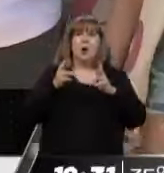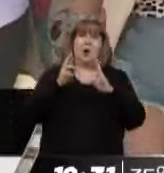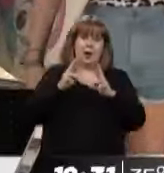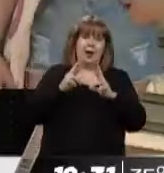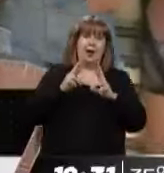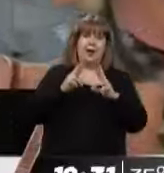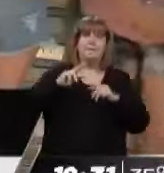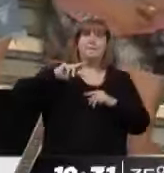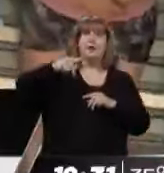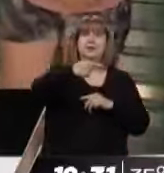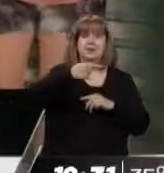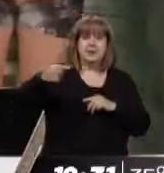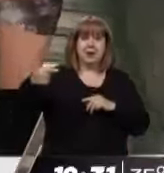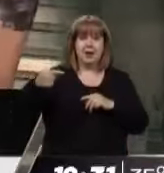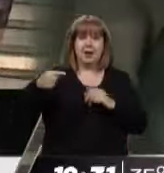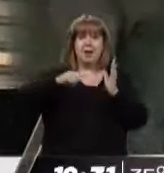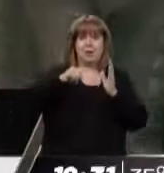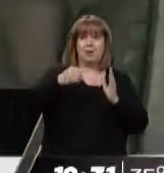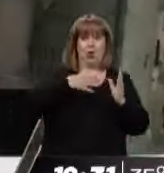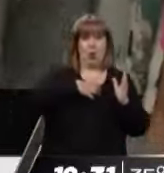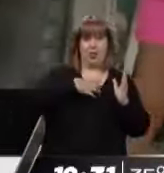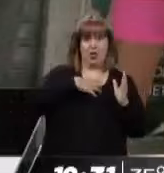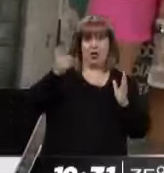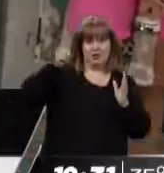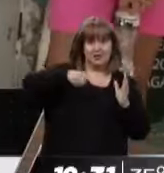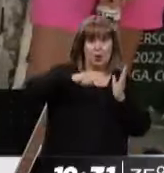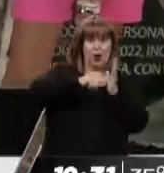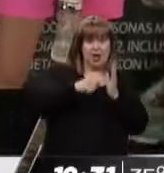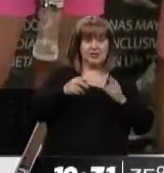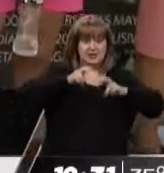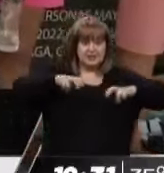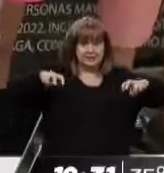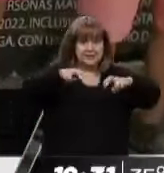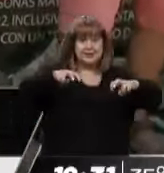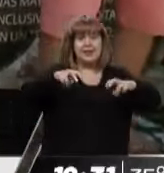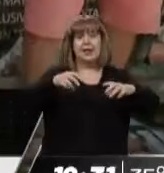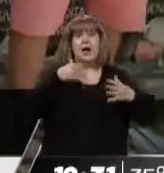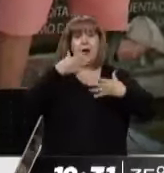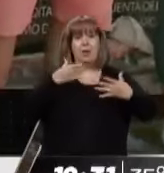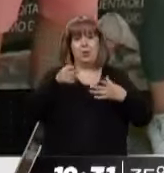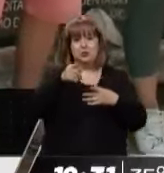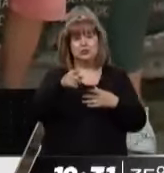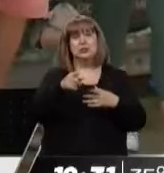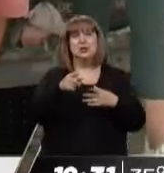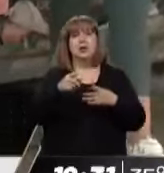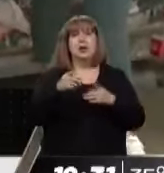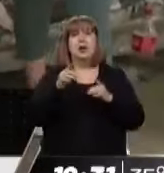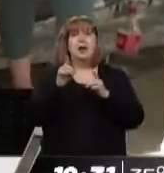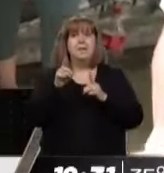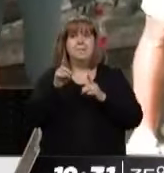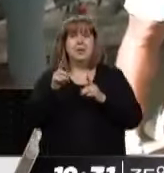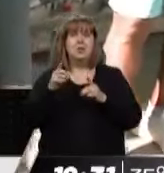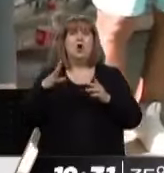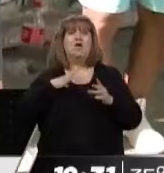suceda la semana que viene, ese acercamiento, hay algunas obras que tiene que terminar